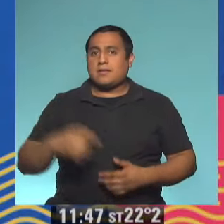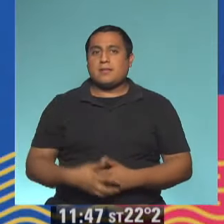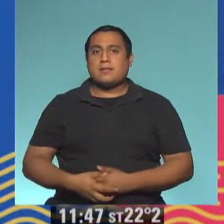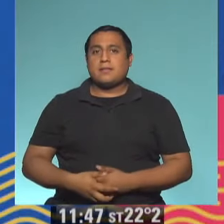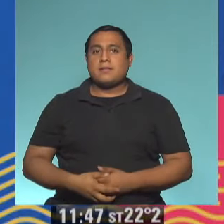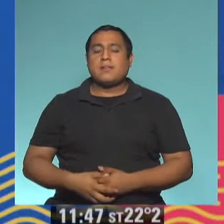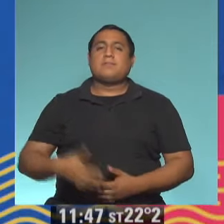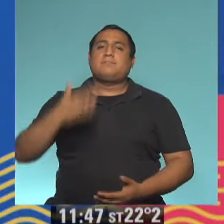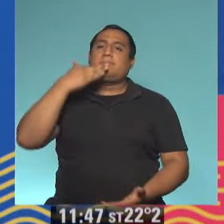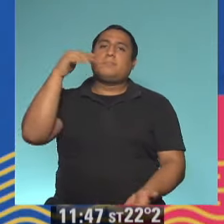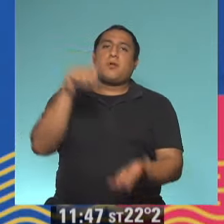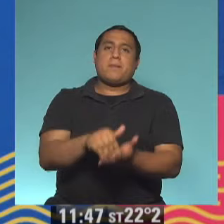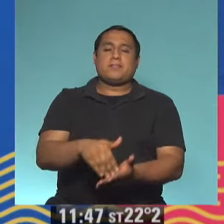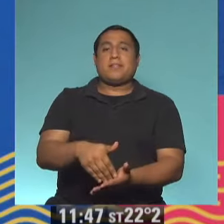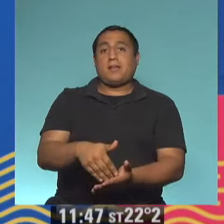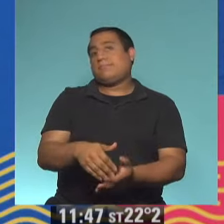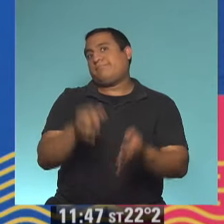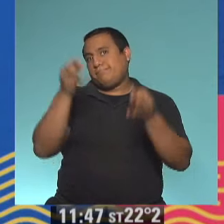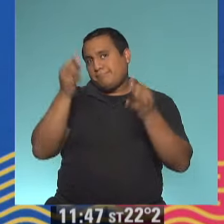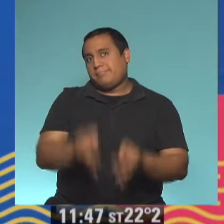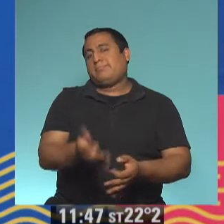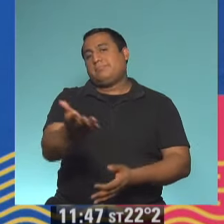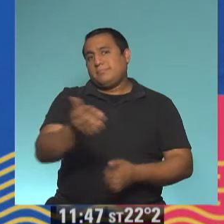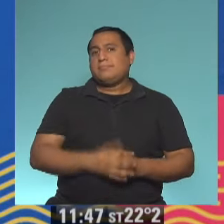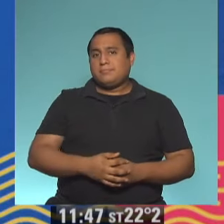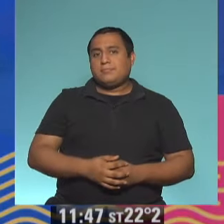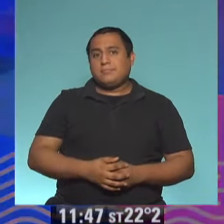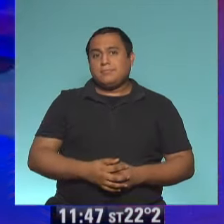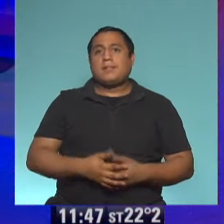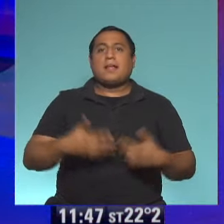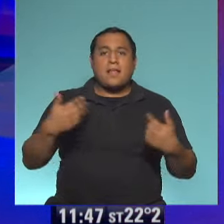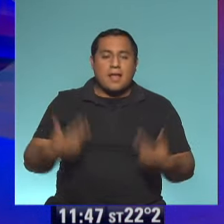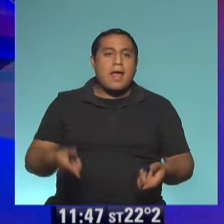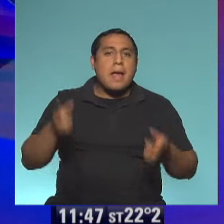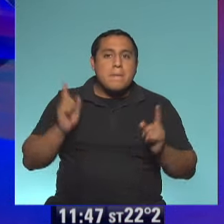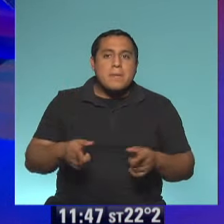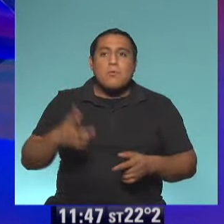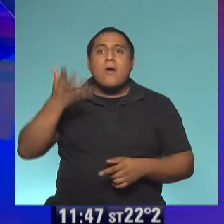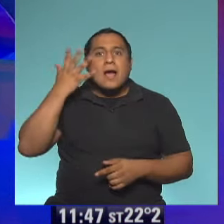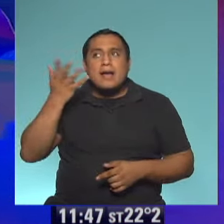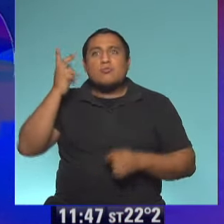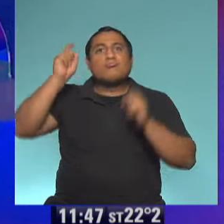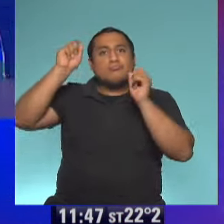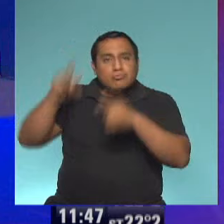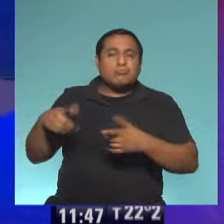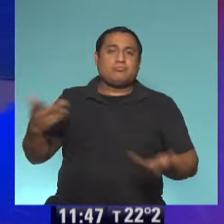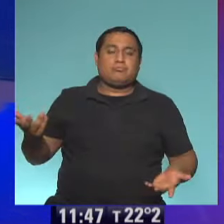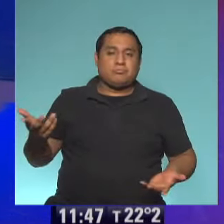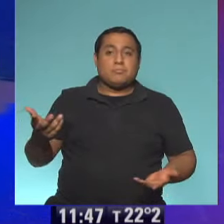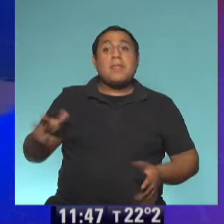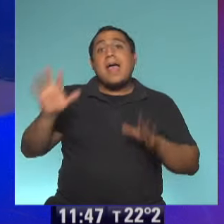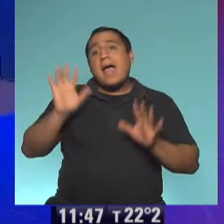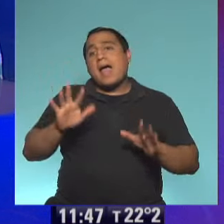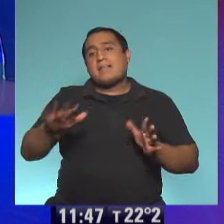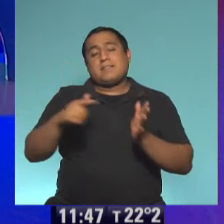Lo prometido es deuda. Mirá, y es su gato, su mascota. Y así